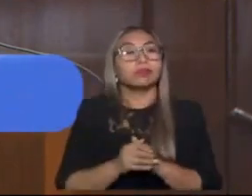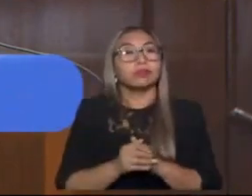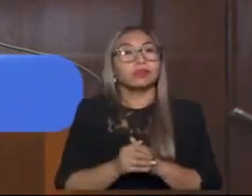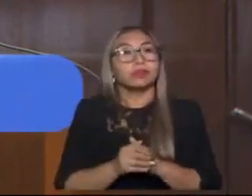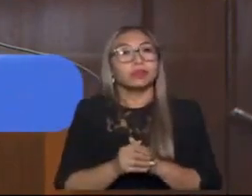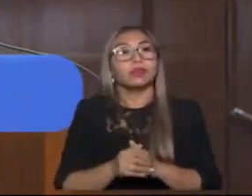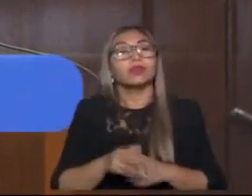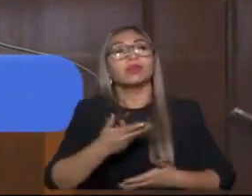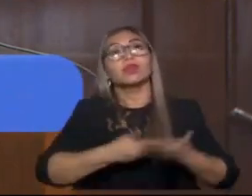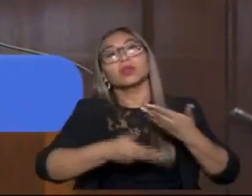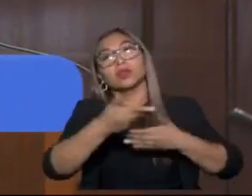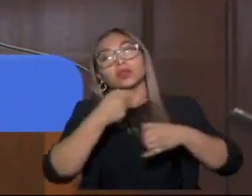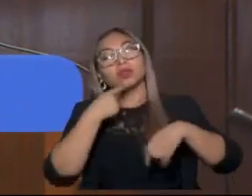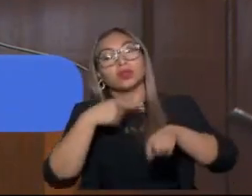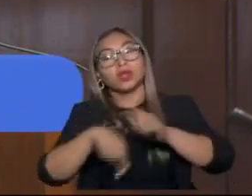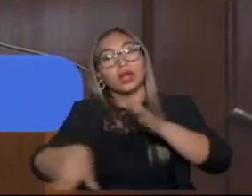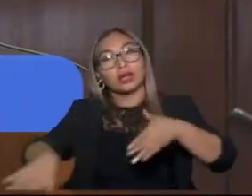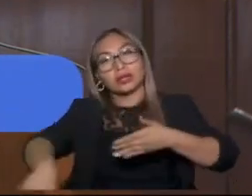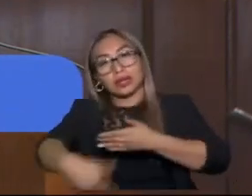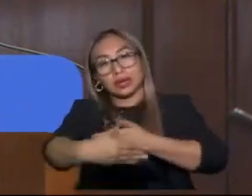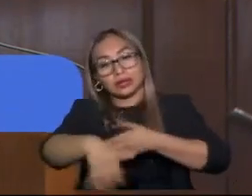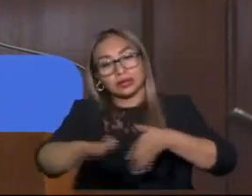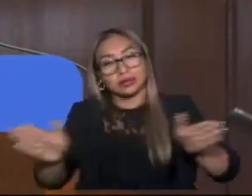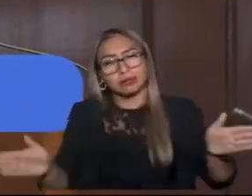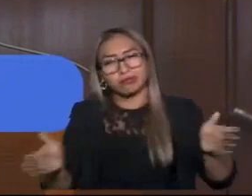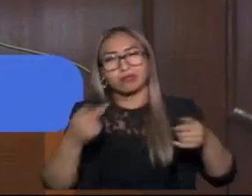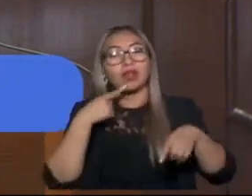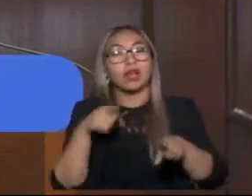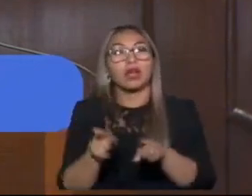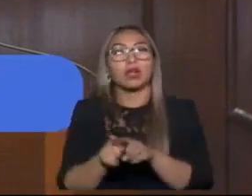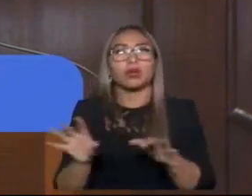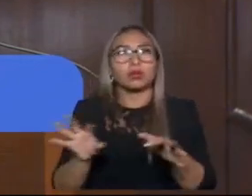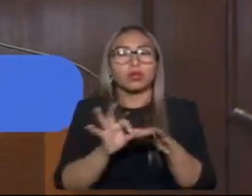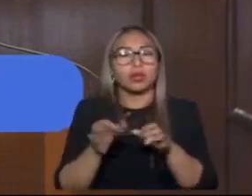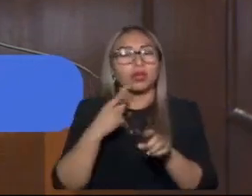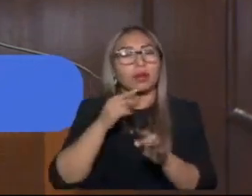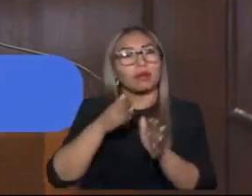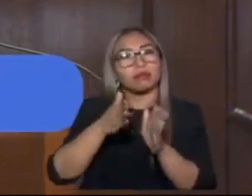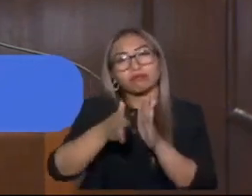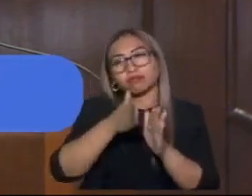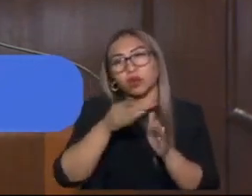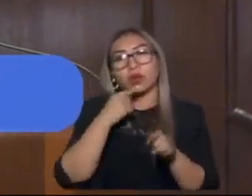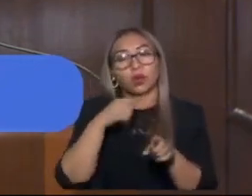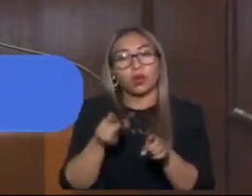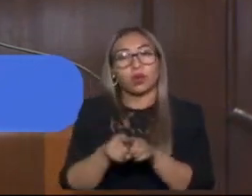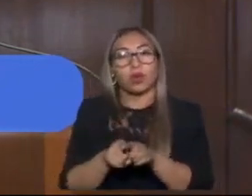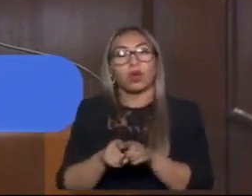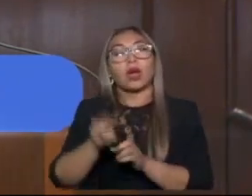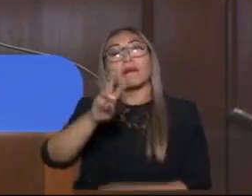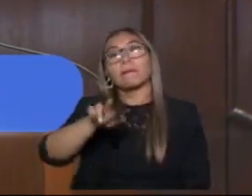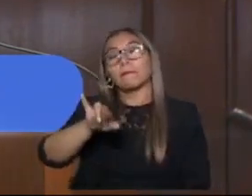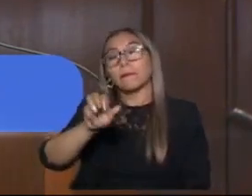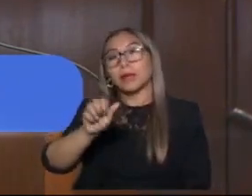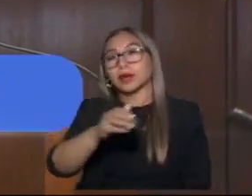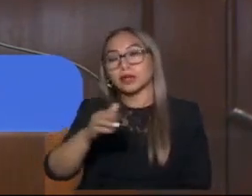construcción del Corredor del Caribe que une la autopista Panamá-Colón con María Chiquita,